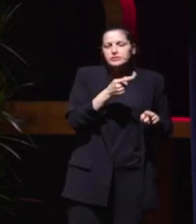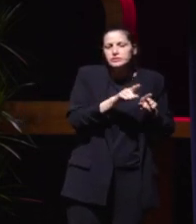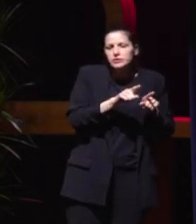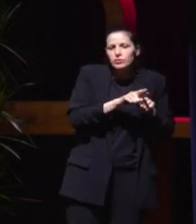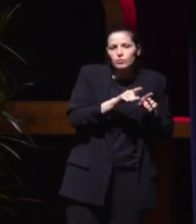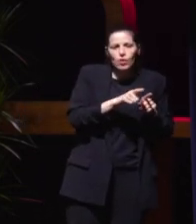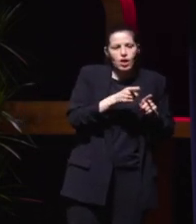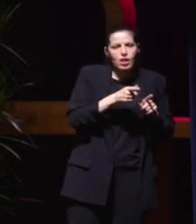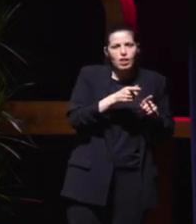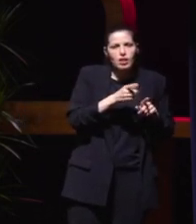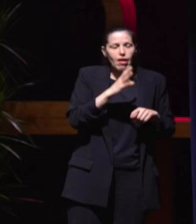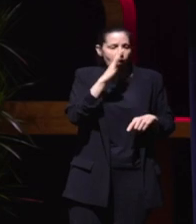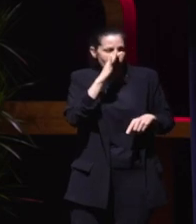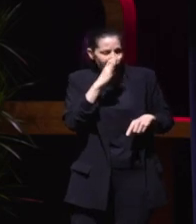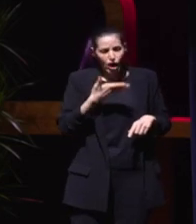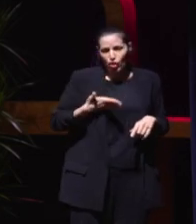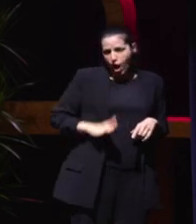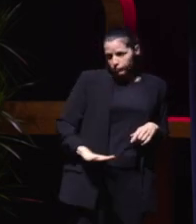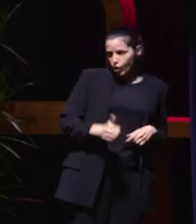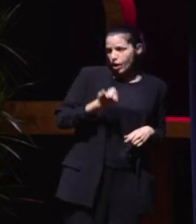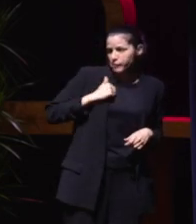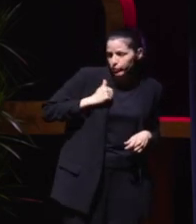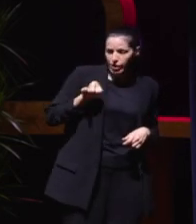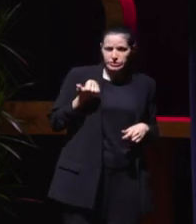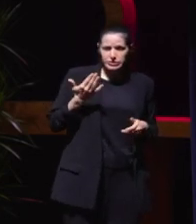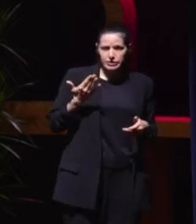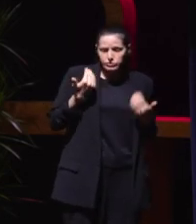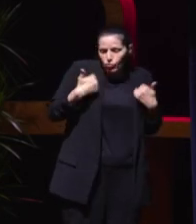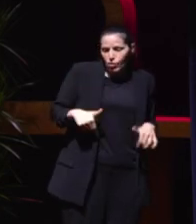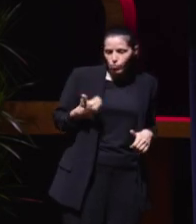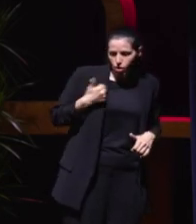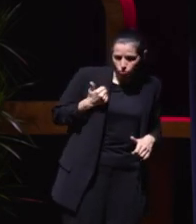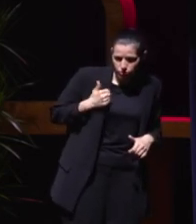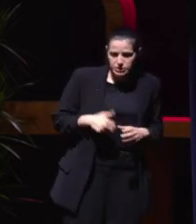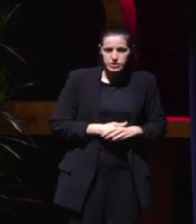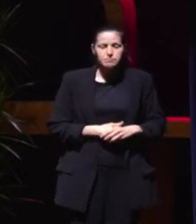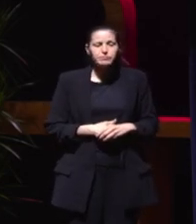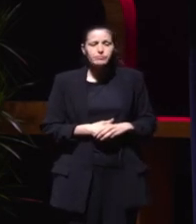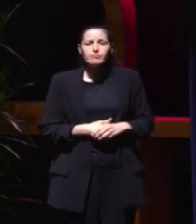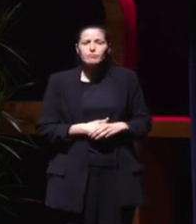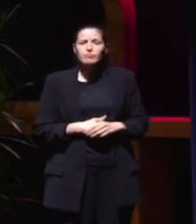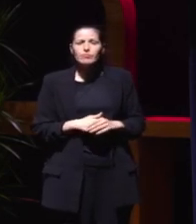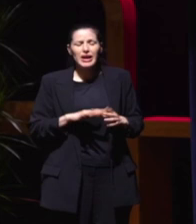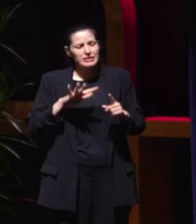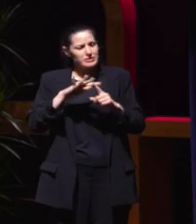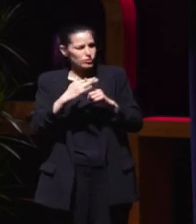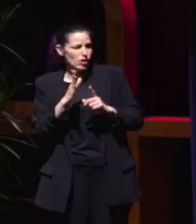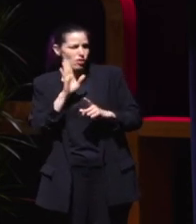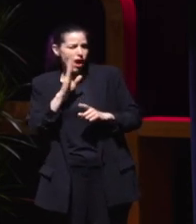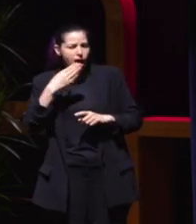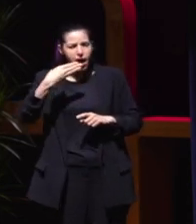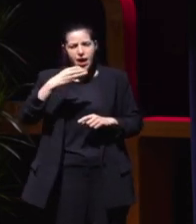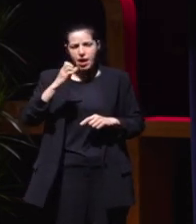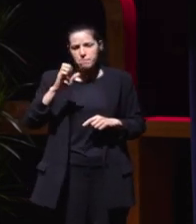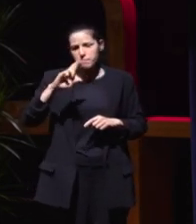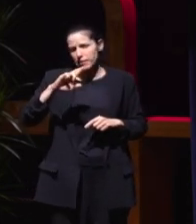el jamón el tal el cual lo que pasó con Berta fue brutal Porque de repente